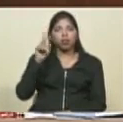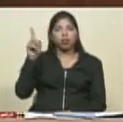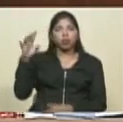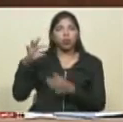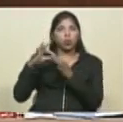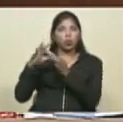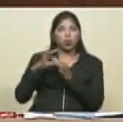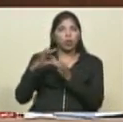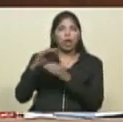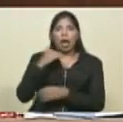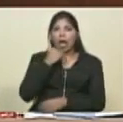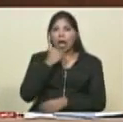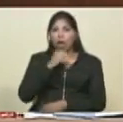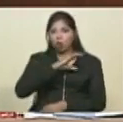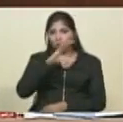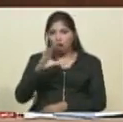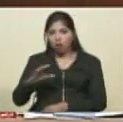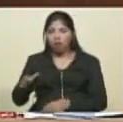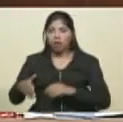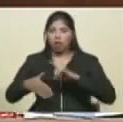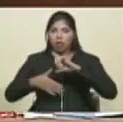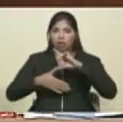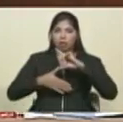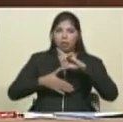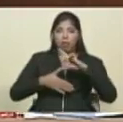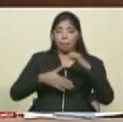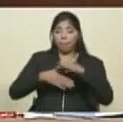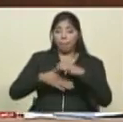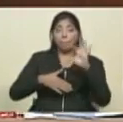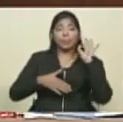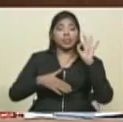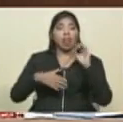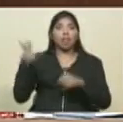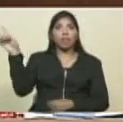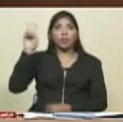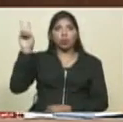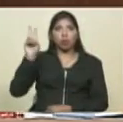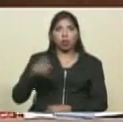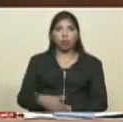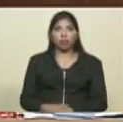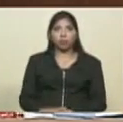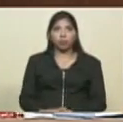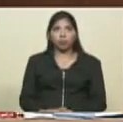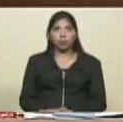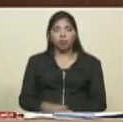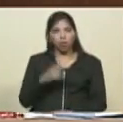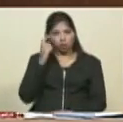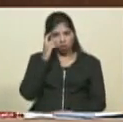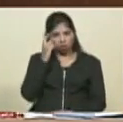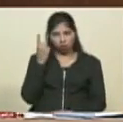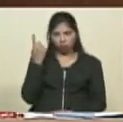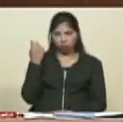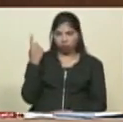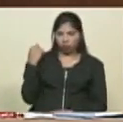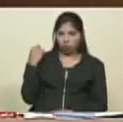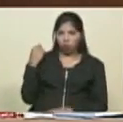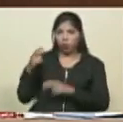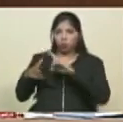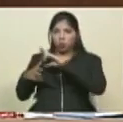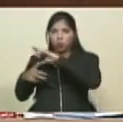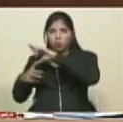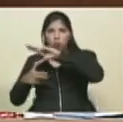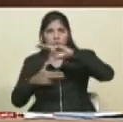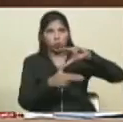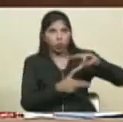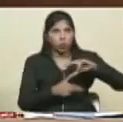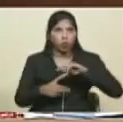Latina y el Caribe, pero específicamente con Venezuela. Hace apenas unos días, cuando un huracán terrible dejó